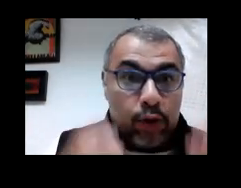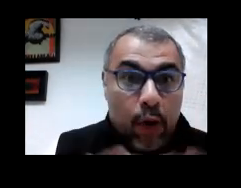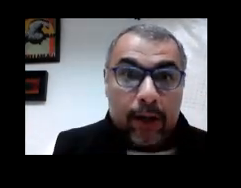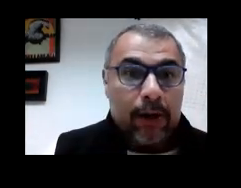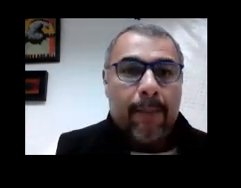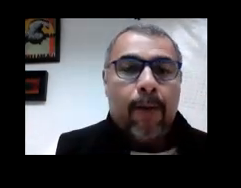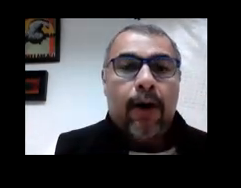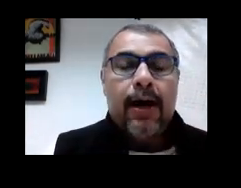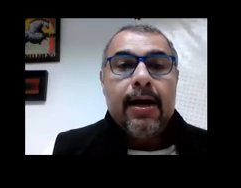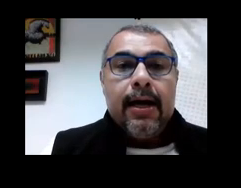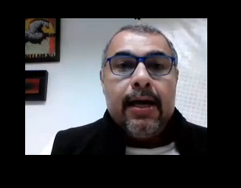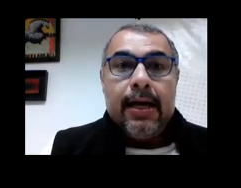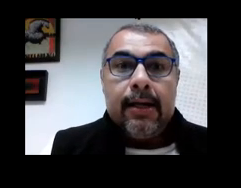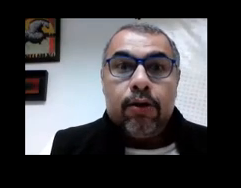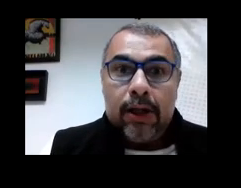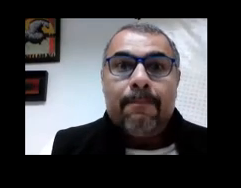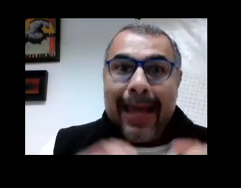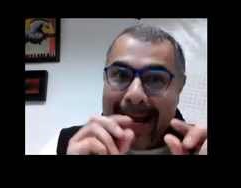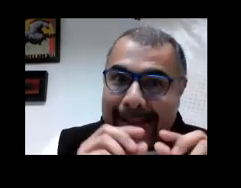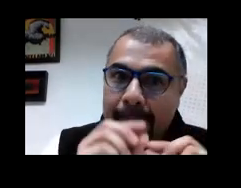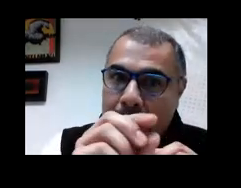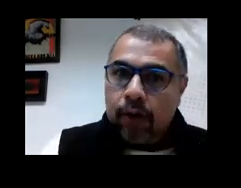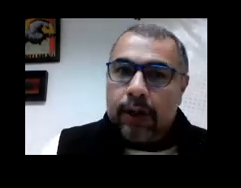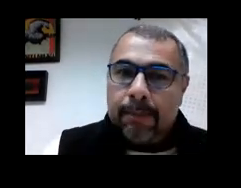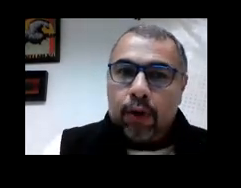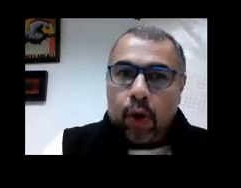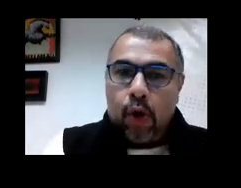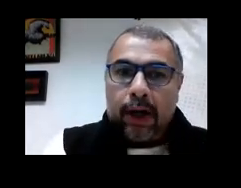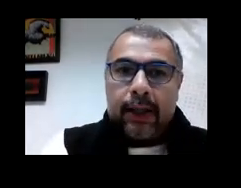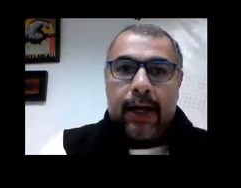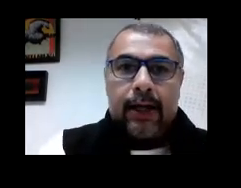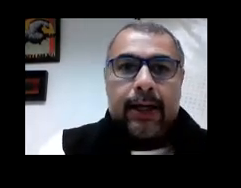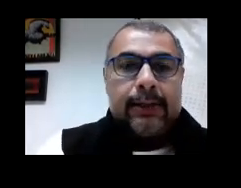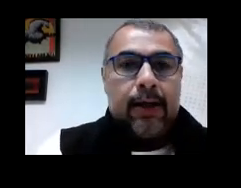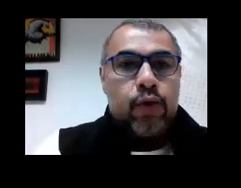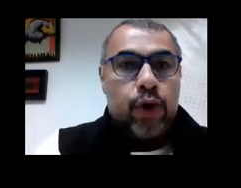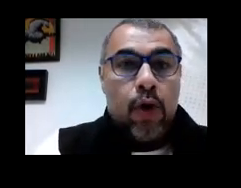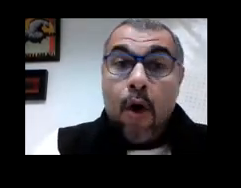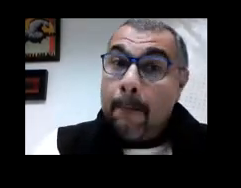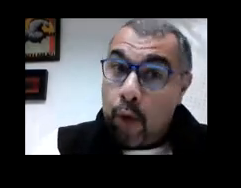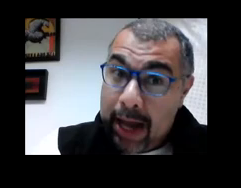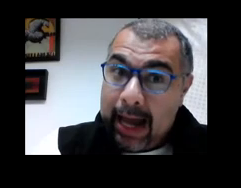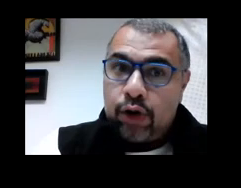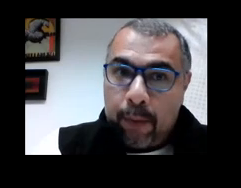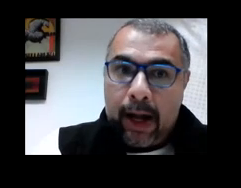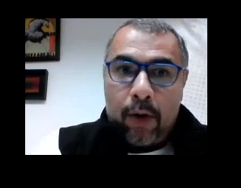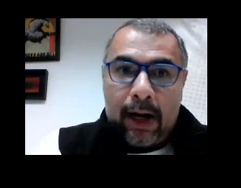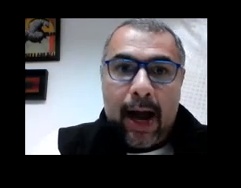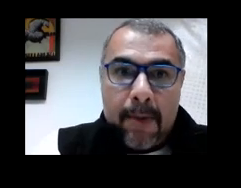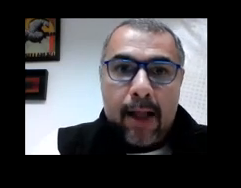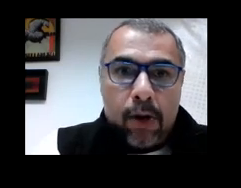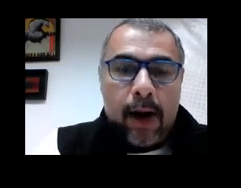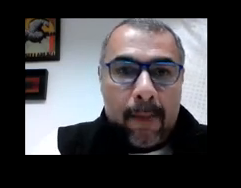distanciamiento y el uso correcto del tapaboca. Y entonces esa aplicación de ese protocolo que se denunció pudiera suponer